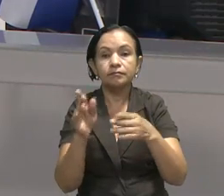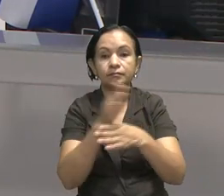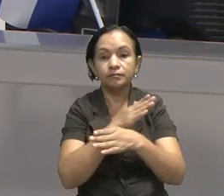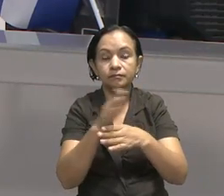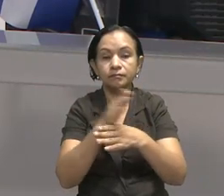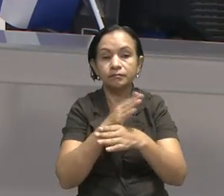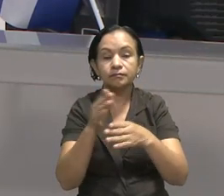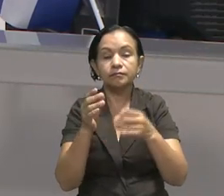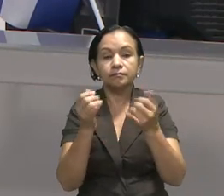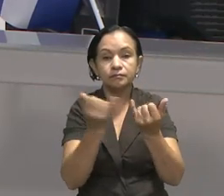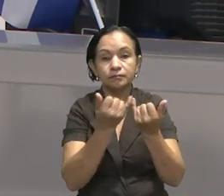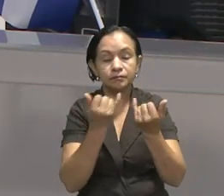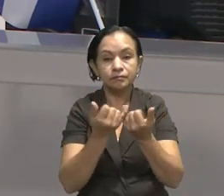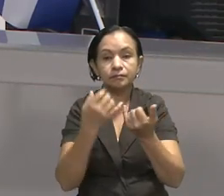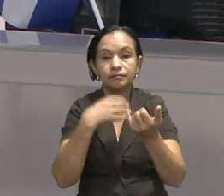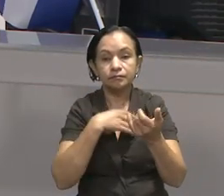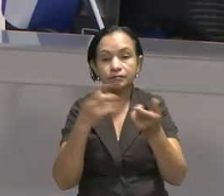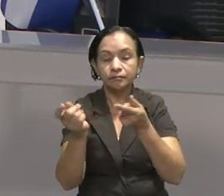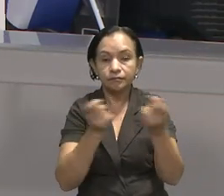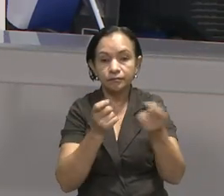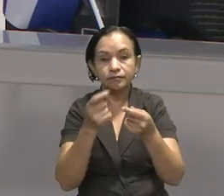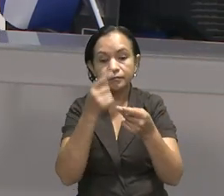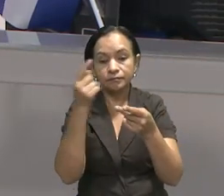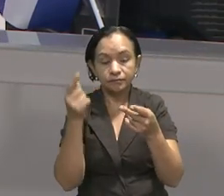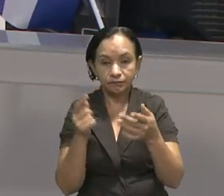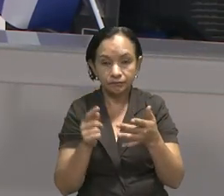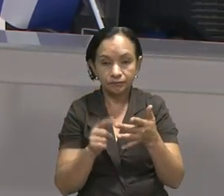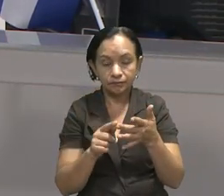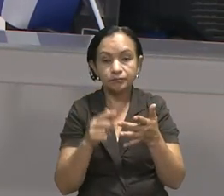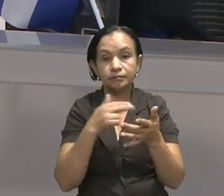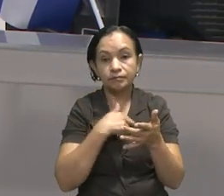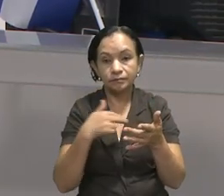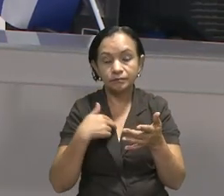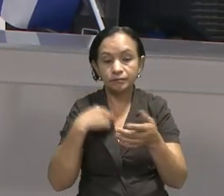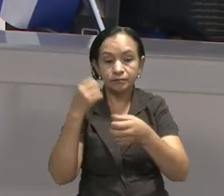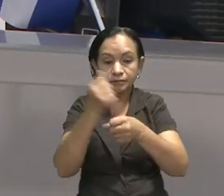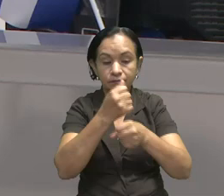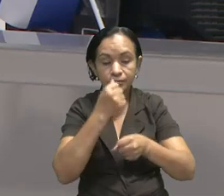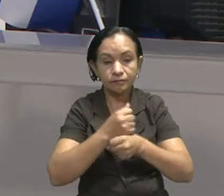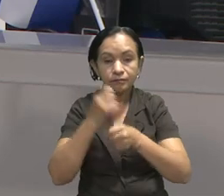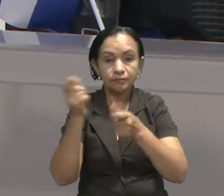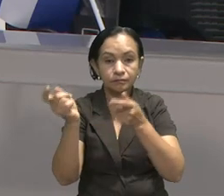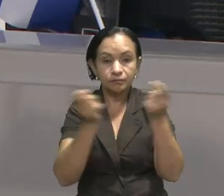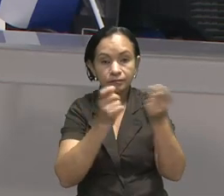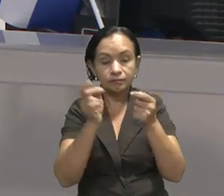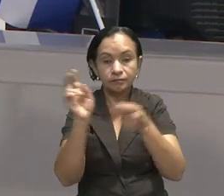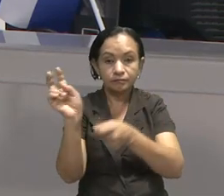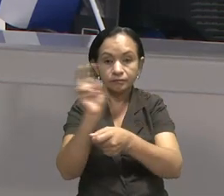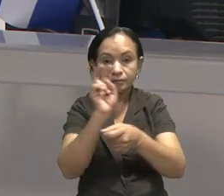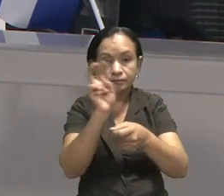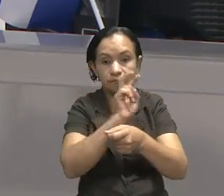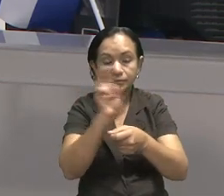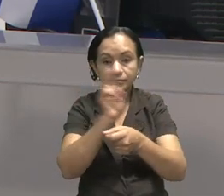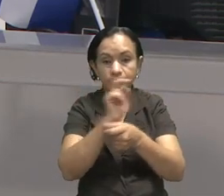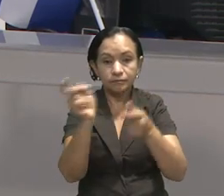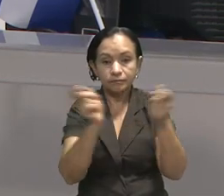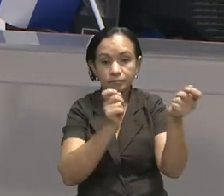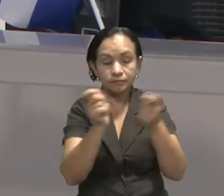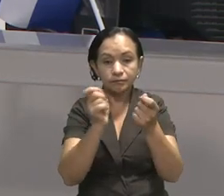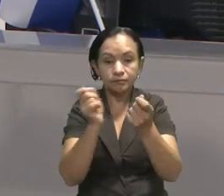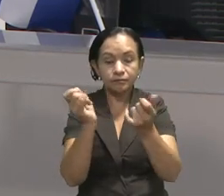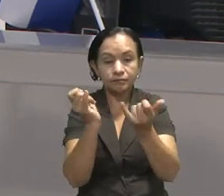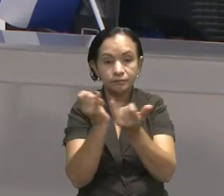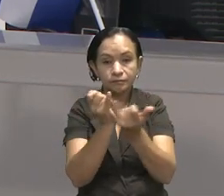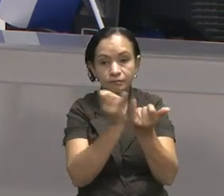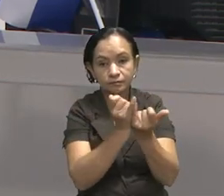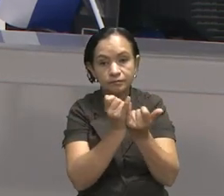servicios sujetos a su regulación, y ejercer las funciones de supervisión, fiscalización, control y